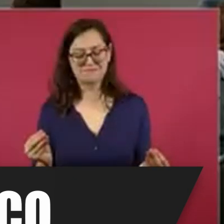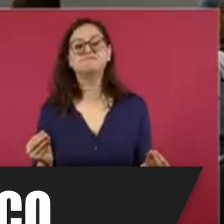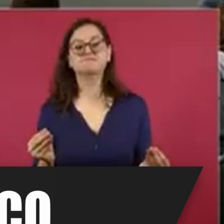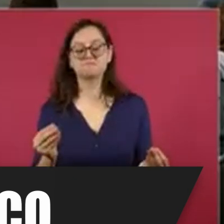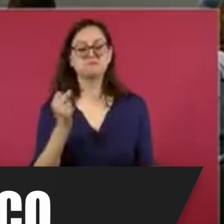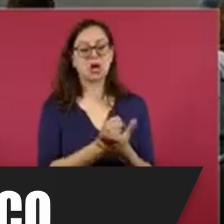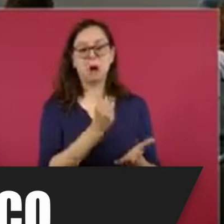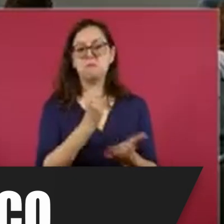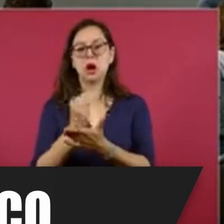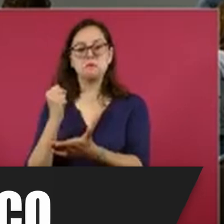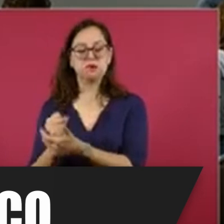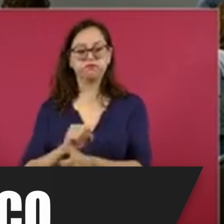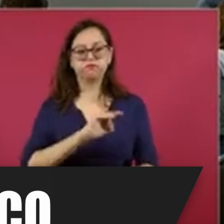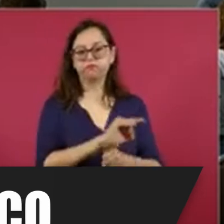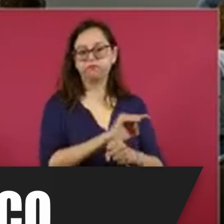decretado